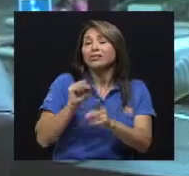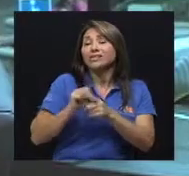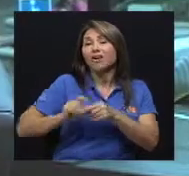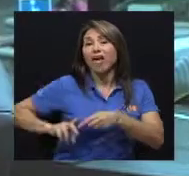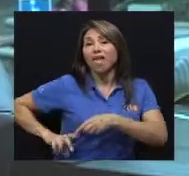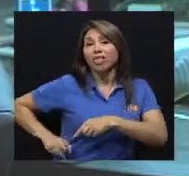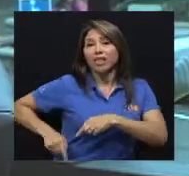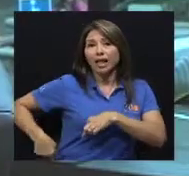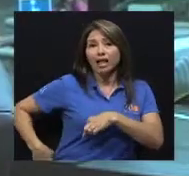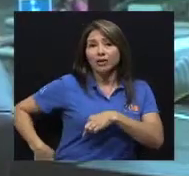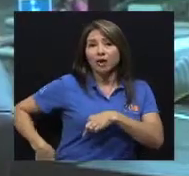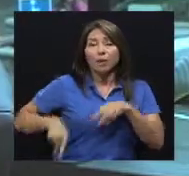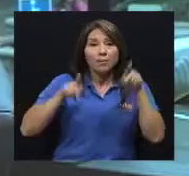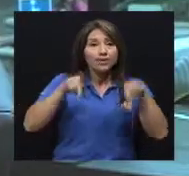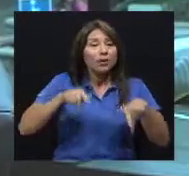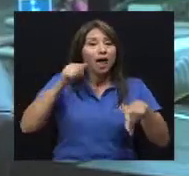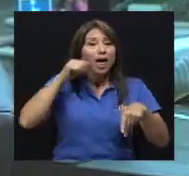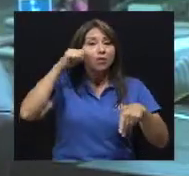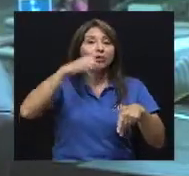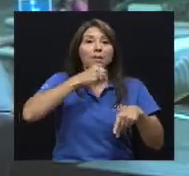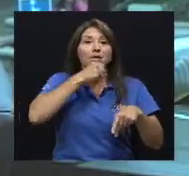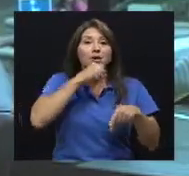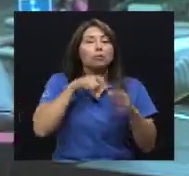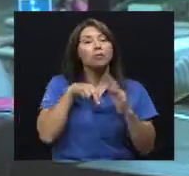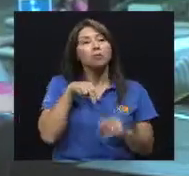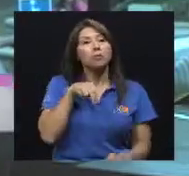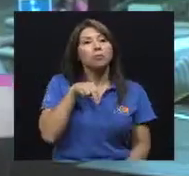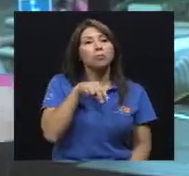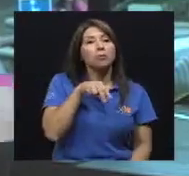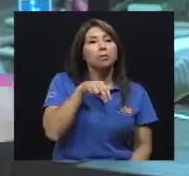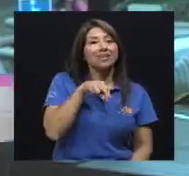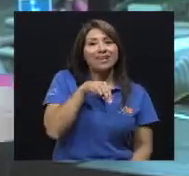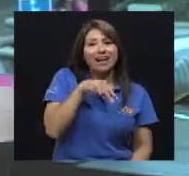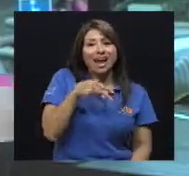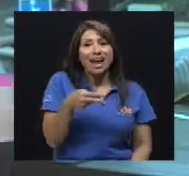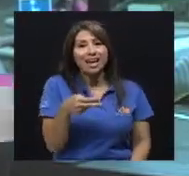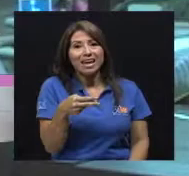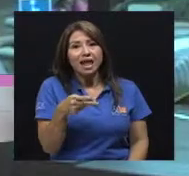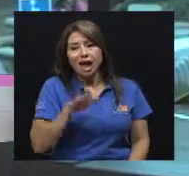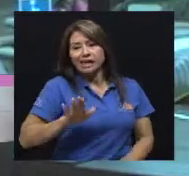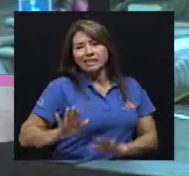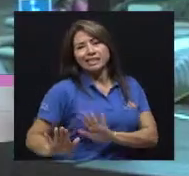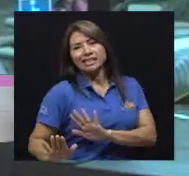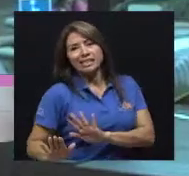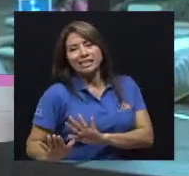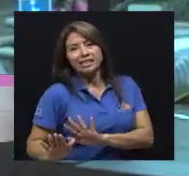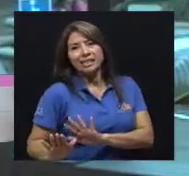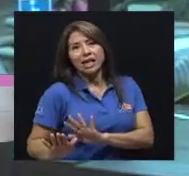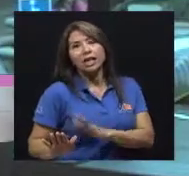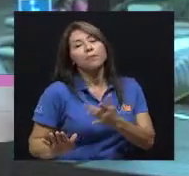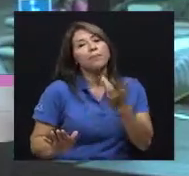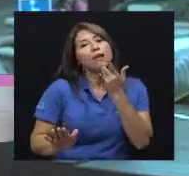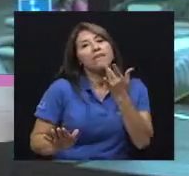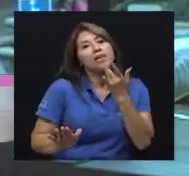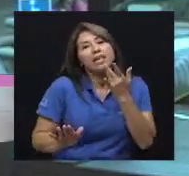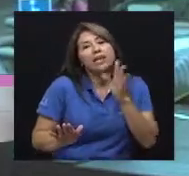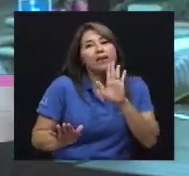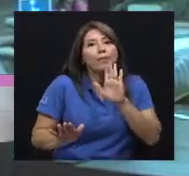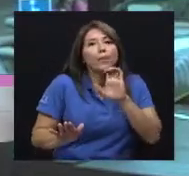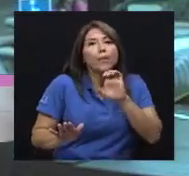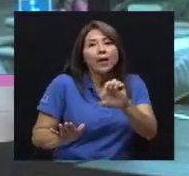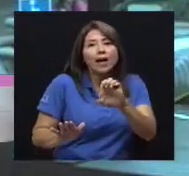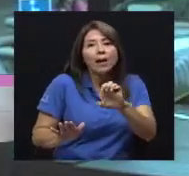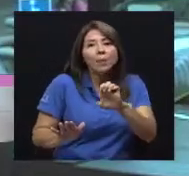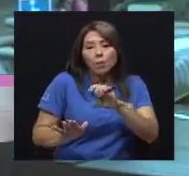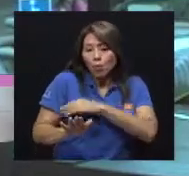adulto mayor que hace ejercicio tiene más agilidad para poner la mano si se cae. Y entonces es preferible que se quiebre, por